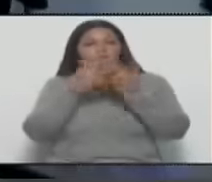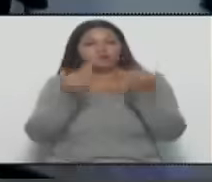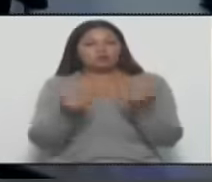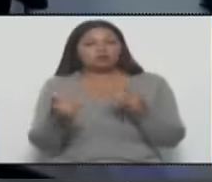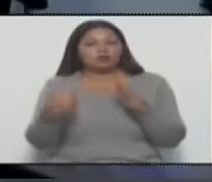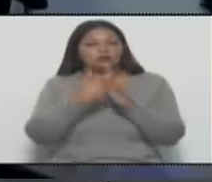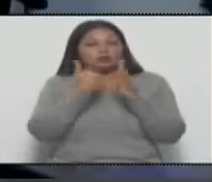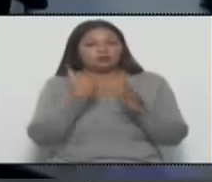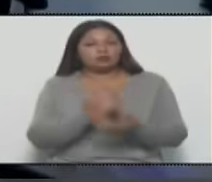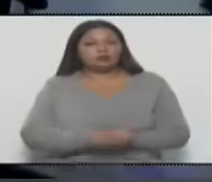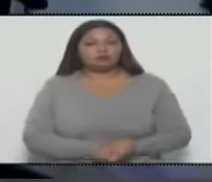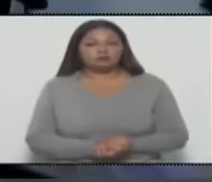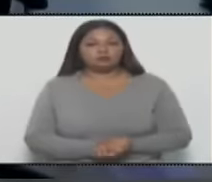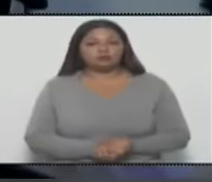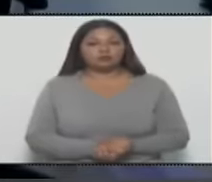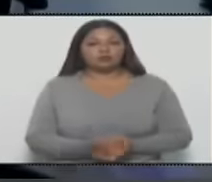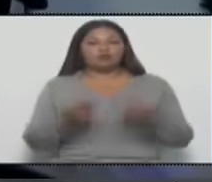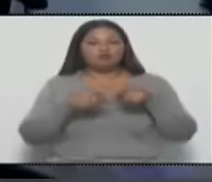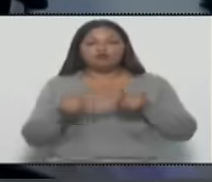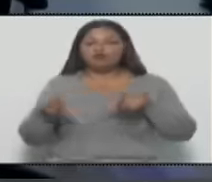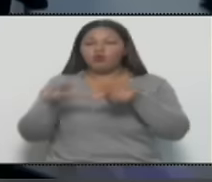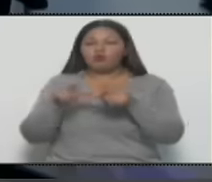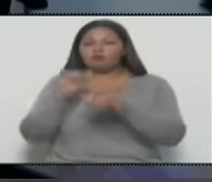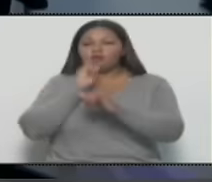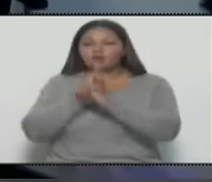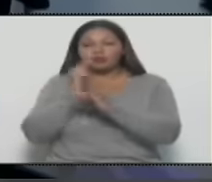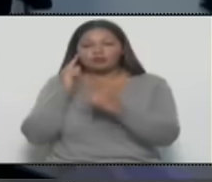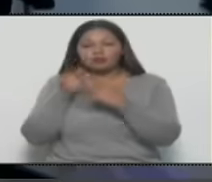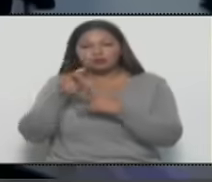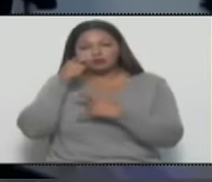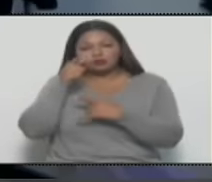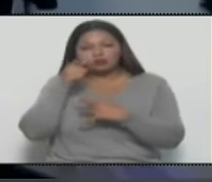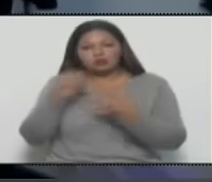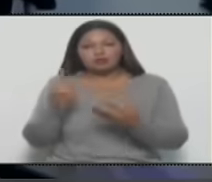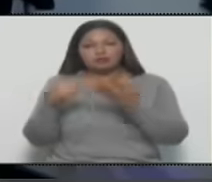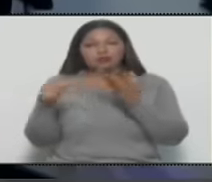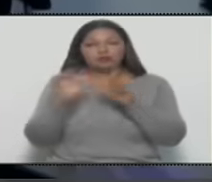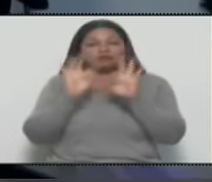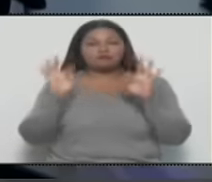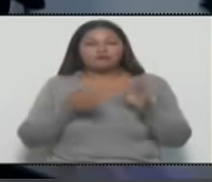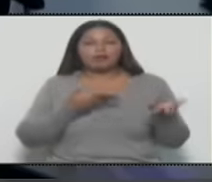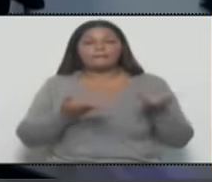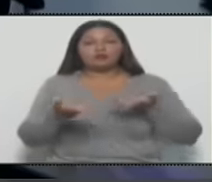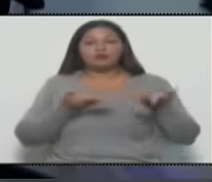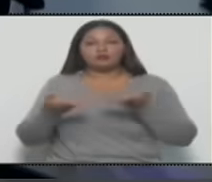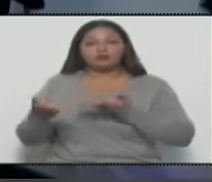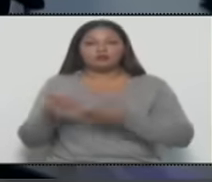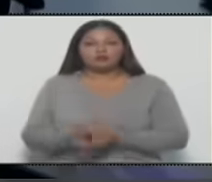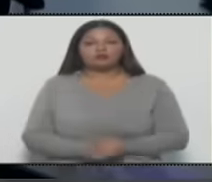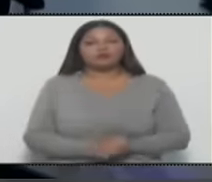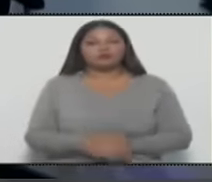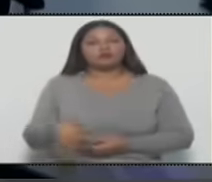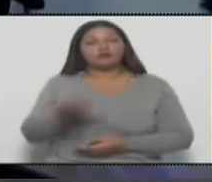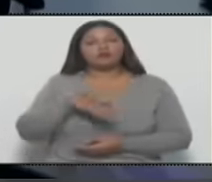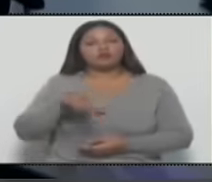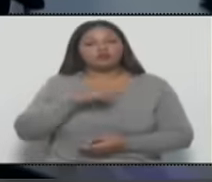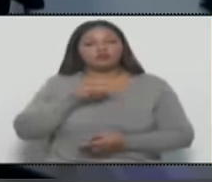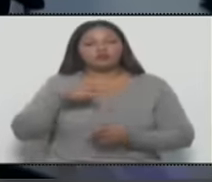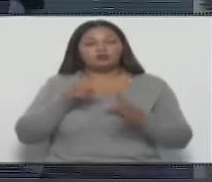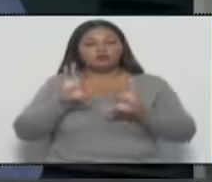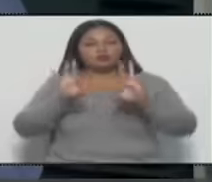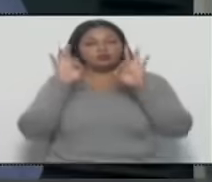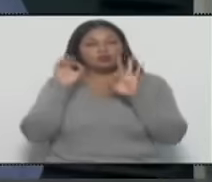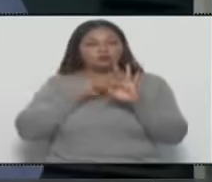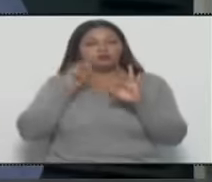Sí, en el área de la informática y de la ciberseguridad existen diferentes tipos de protocolos, ¿okay? Donde nuestros